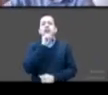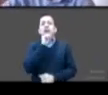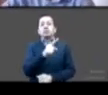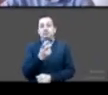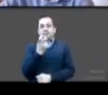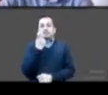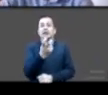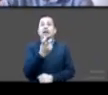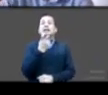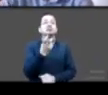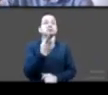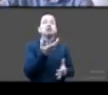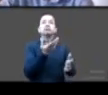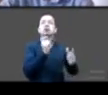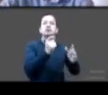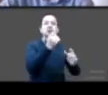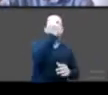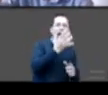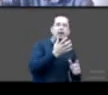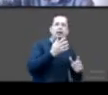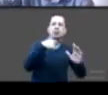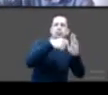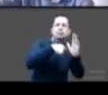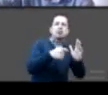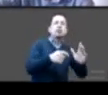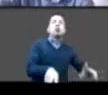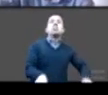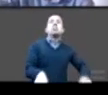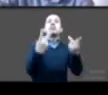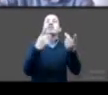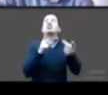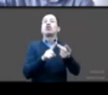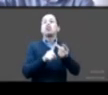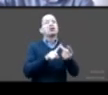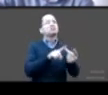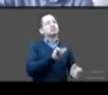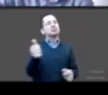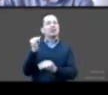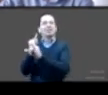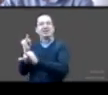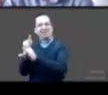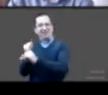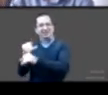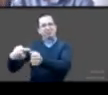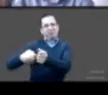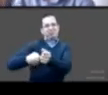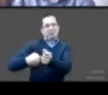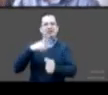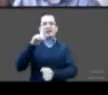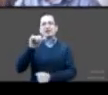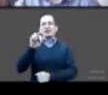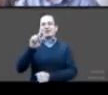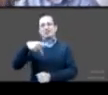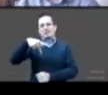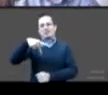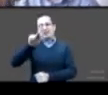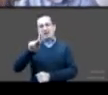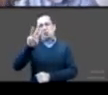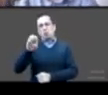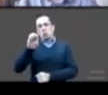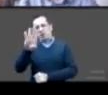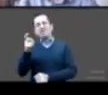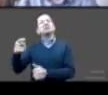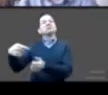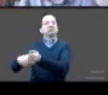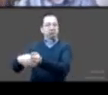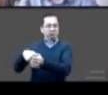en los mercados ilícitos, en la dark web, como señaló Pilar desde un principio. Aquí los mercados ilícitos puede uno encontrar este tipo